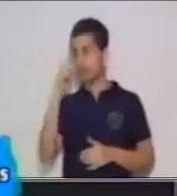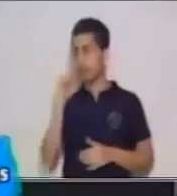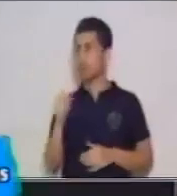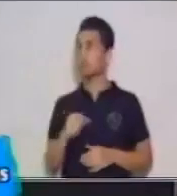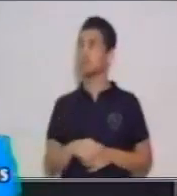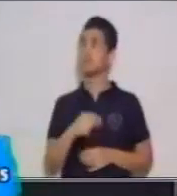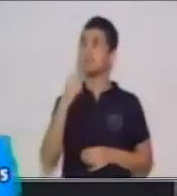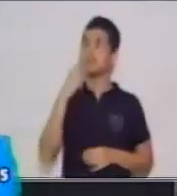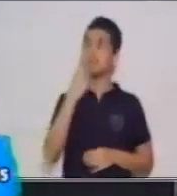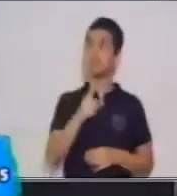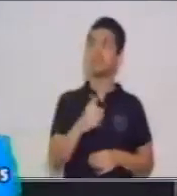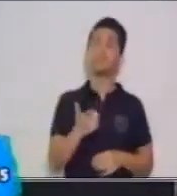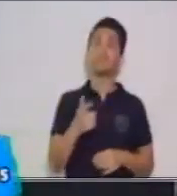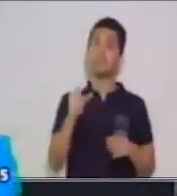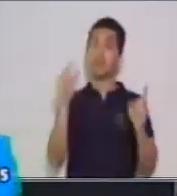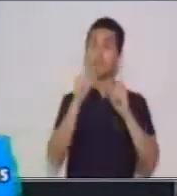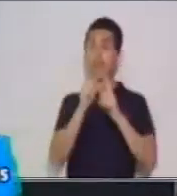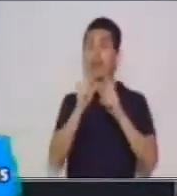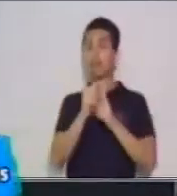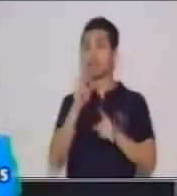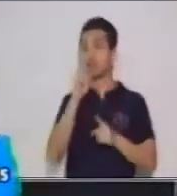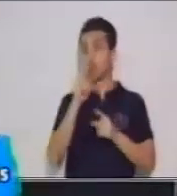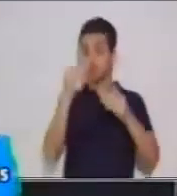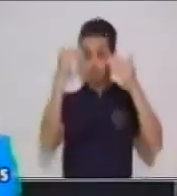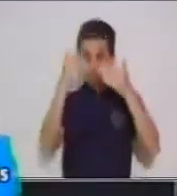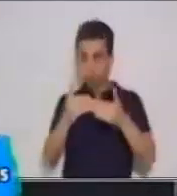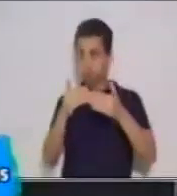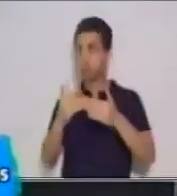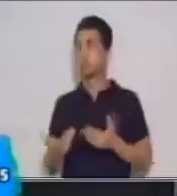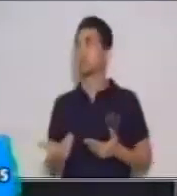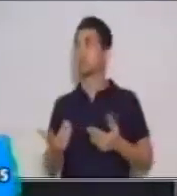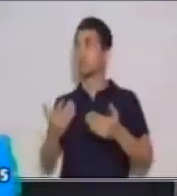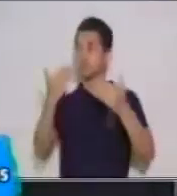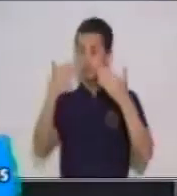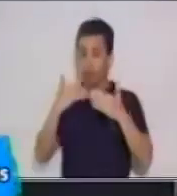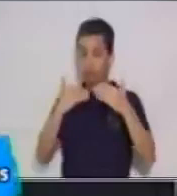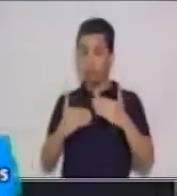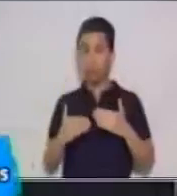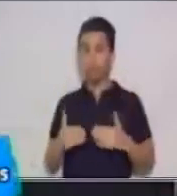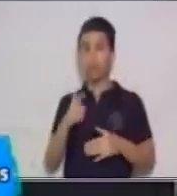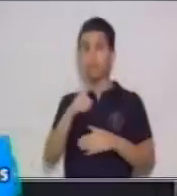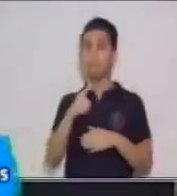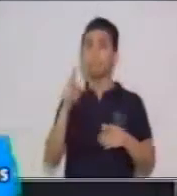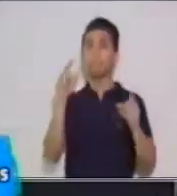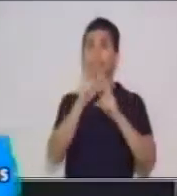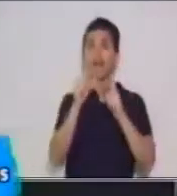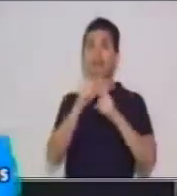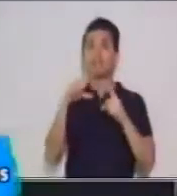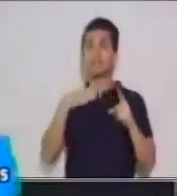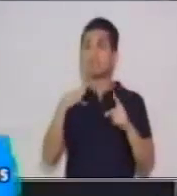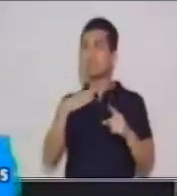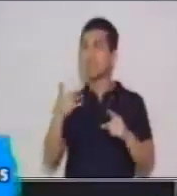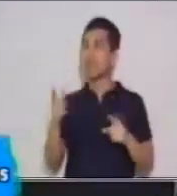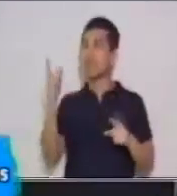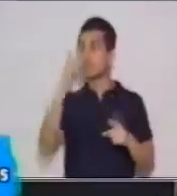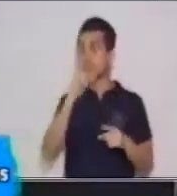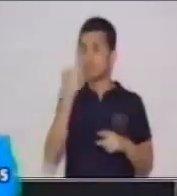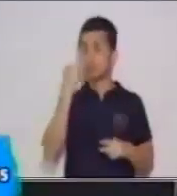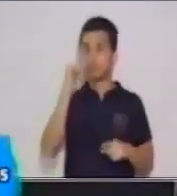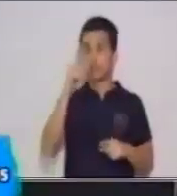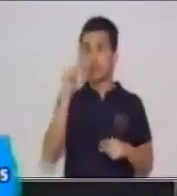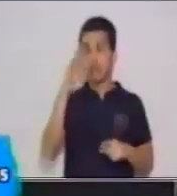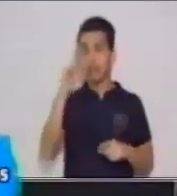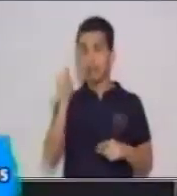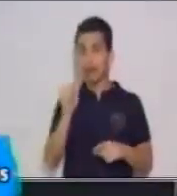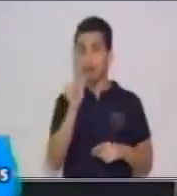dos palabras que tengan sílabas directas. En el segundo gato, en las orejas, dos palabras que tengan indirectas y dos